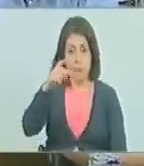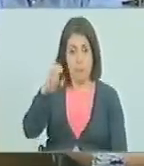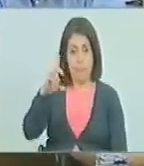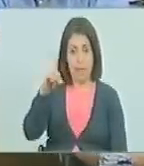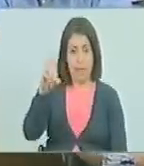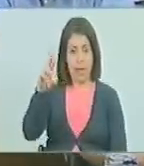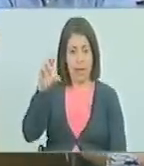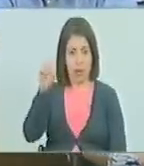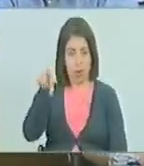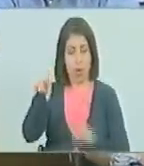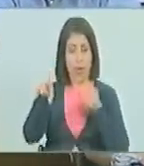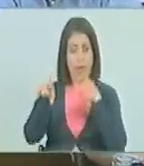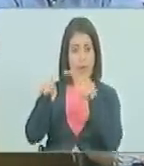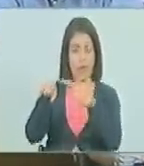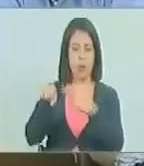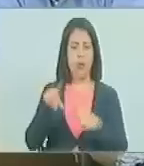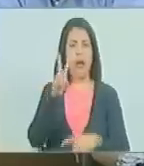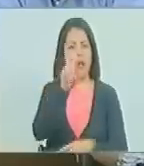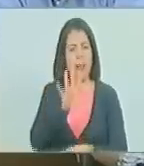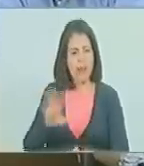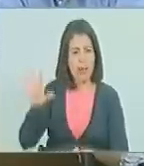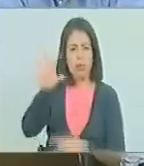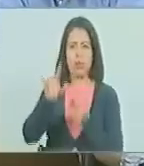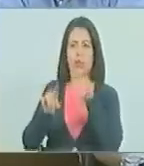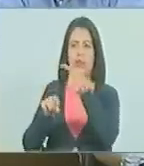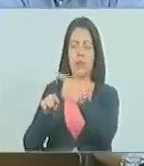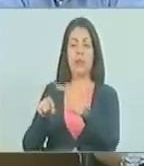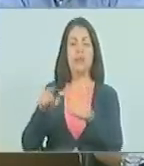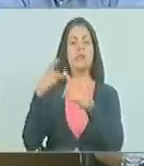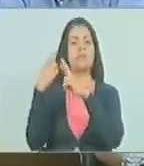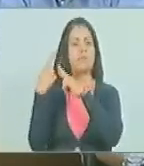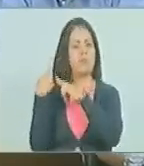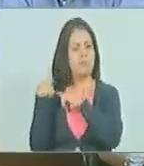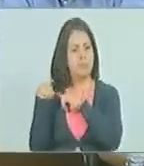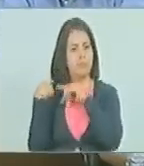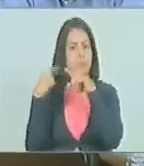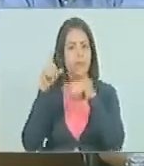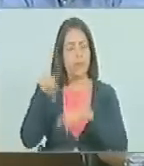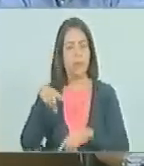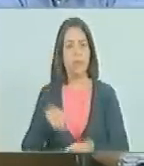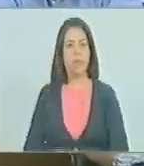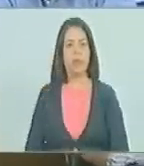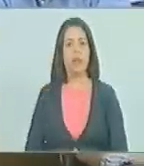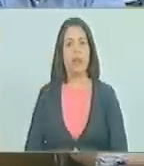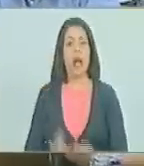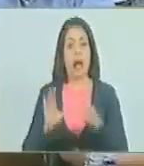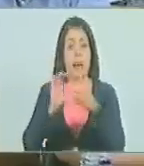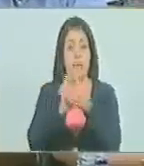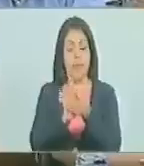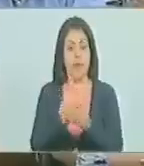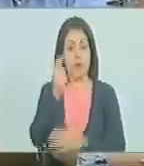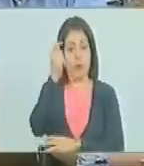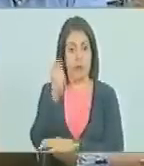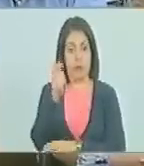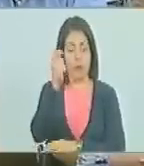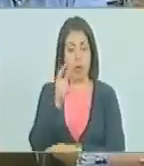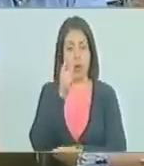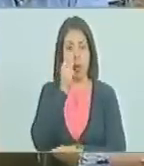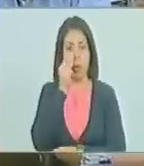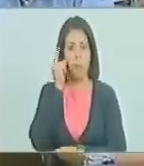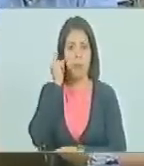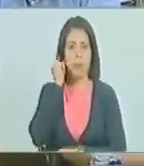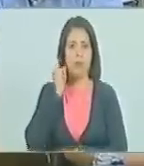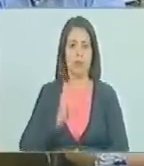Infante, a Venezuela y muy responsablemente a los colegas diputados y